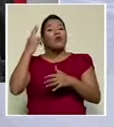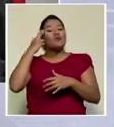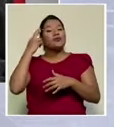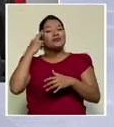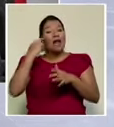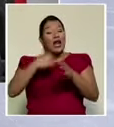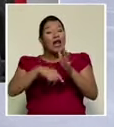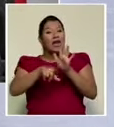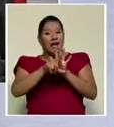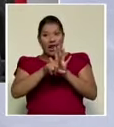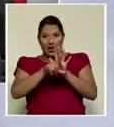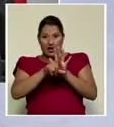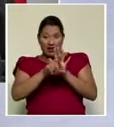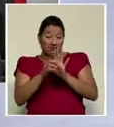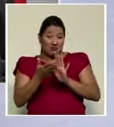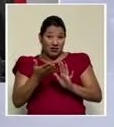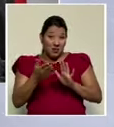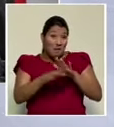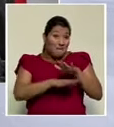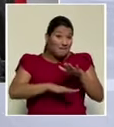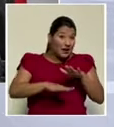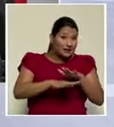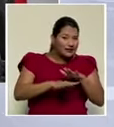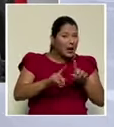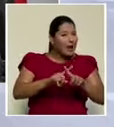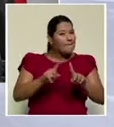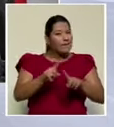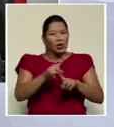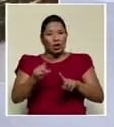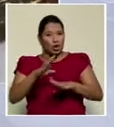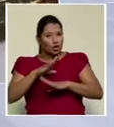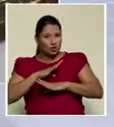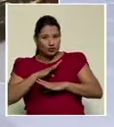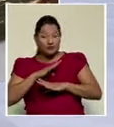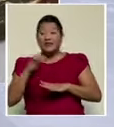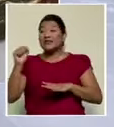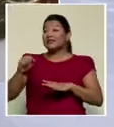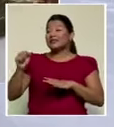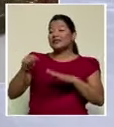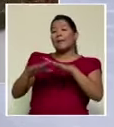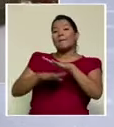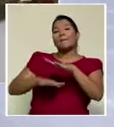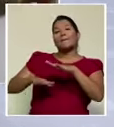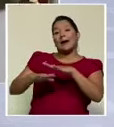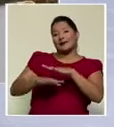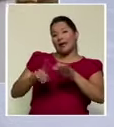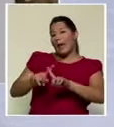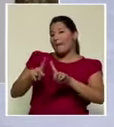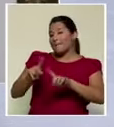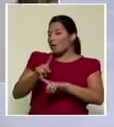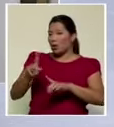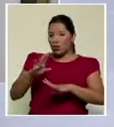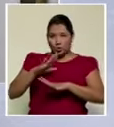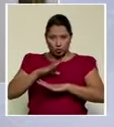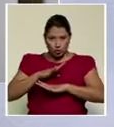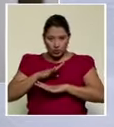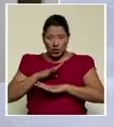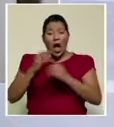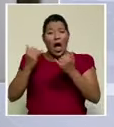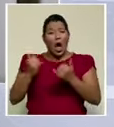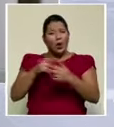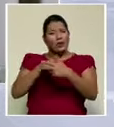te insisto, era básica, pero no suficiente. Era básica, no suficiente, y efectivamente hay 3 elementos que a mí me